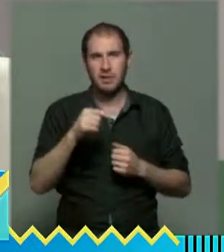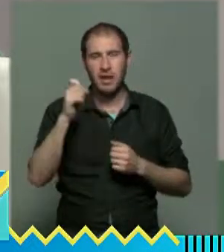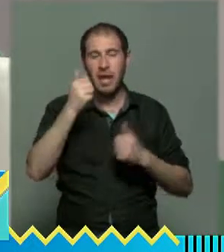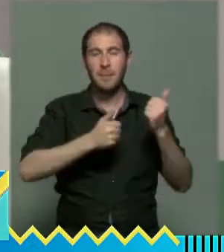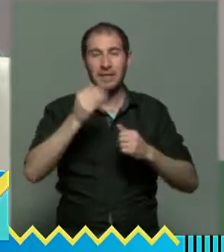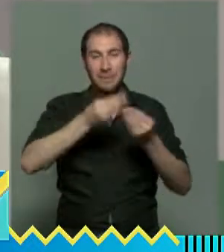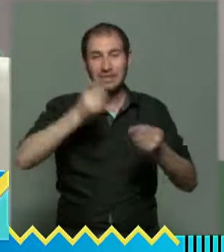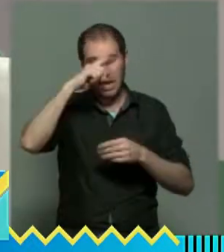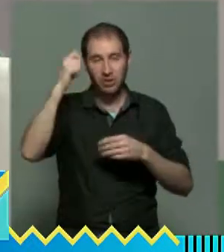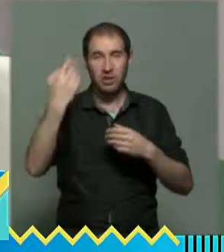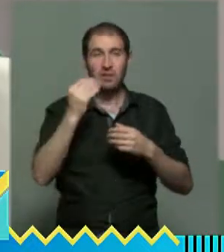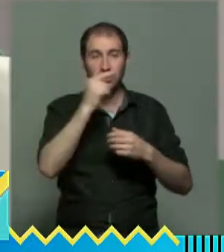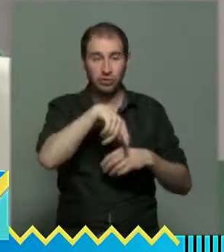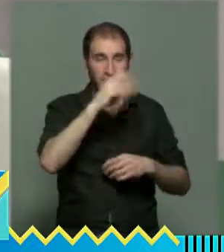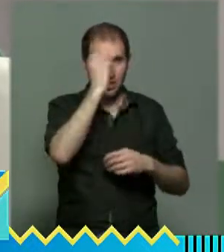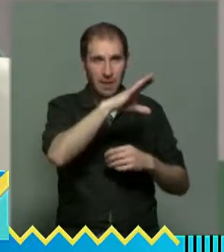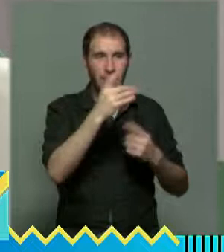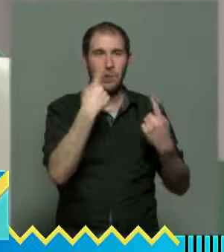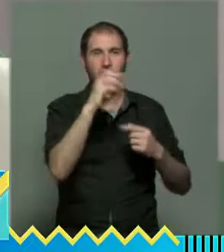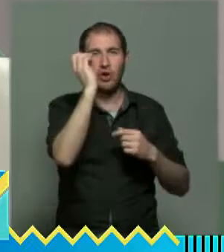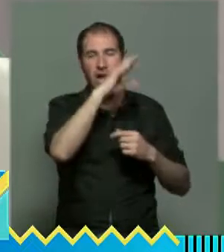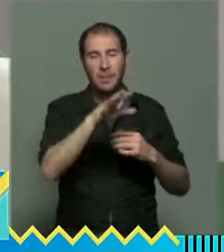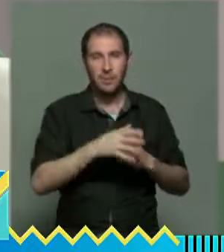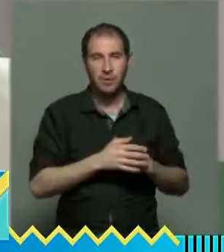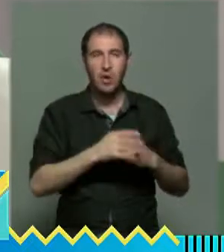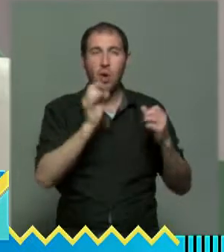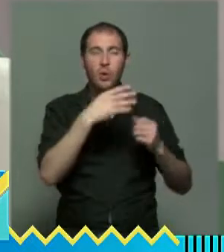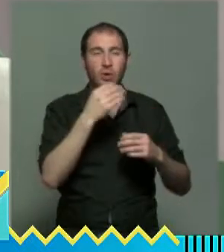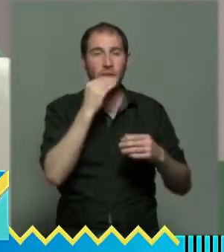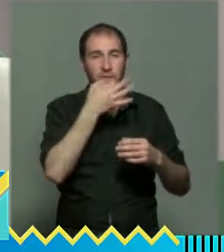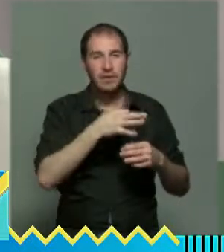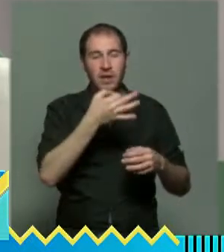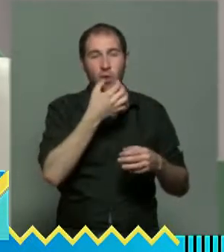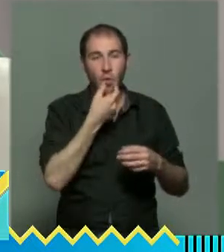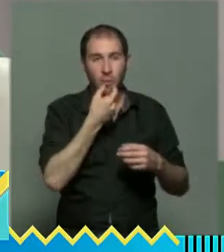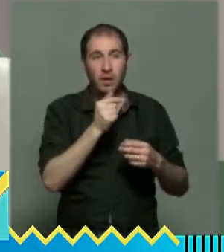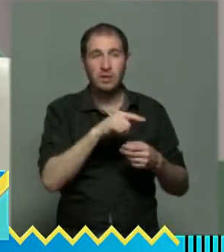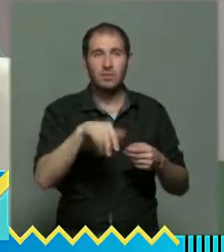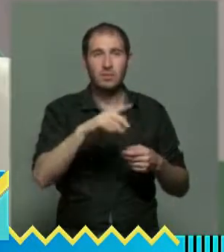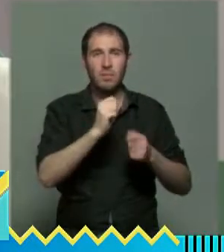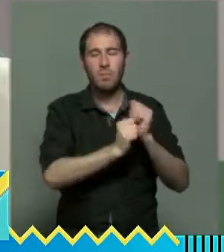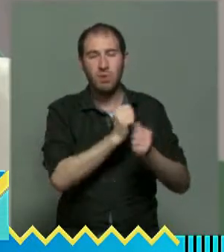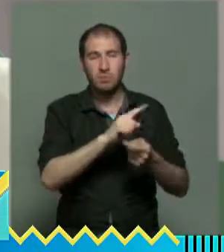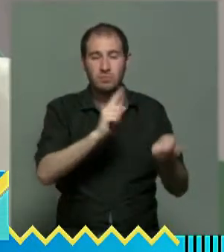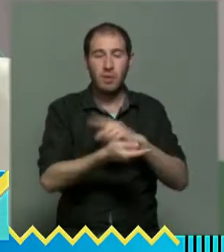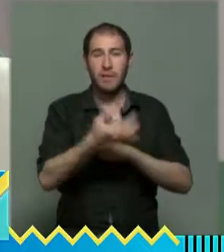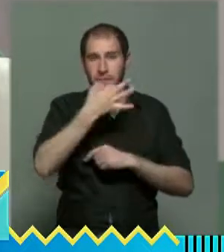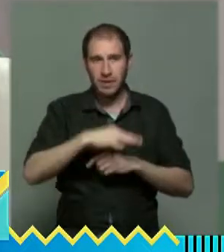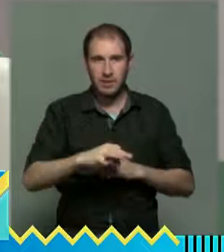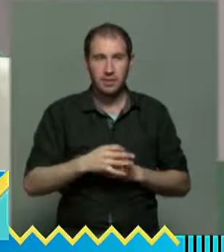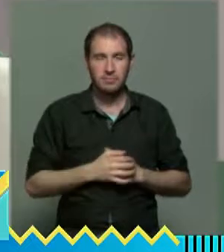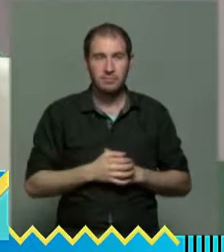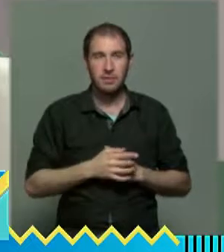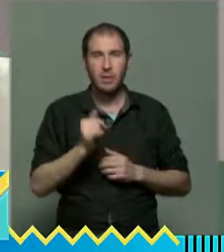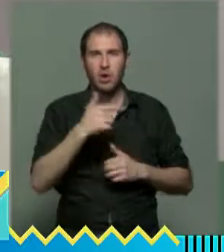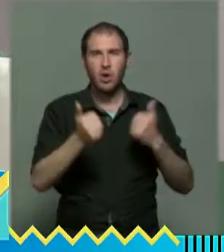bebida. Nosotros somos el campo, pero no somos un campo que vende solamente uva. Es un campo que transforma y produce un producto y se vende. Y vos